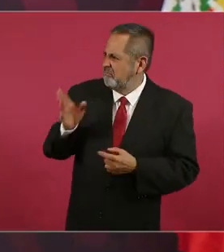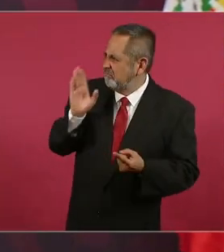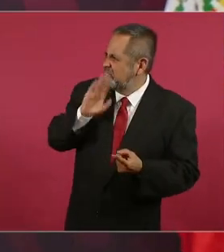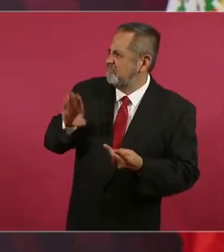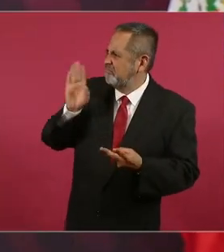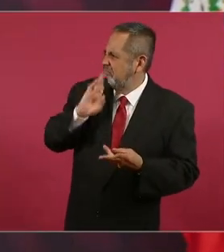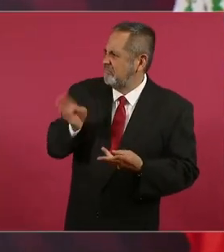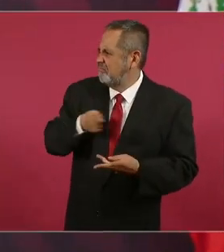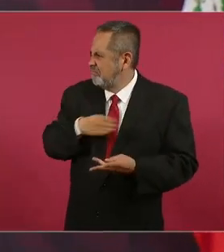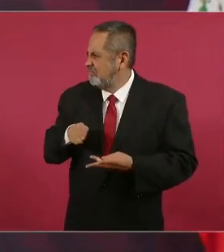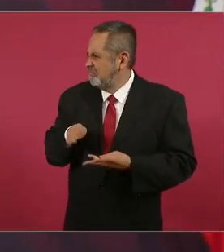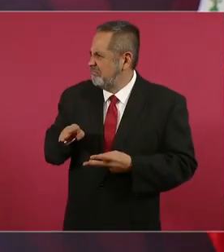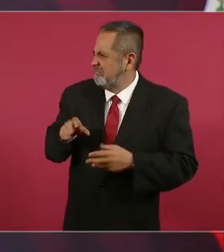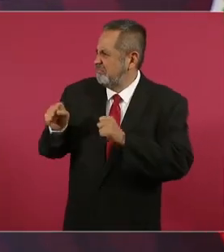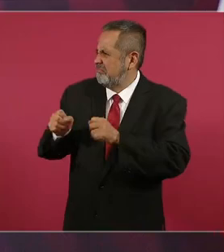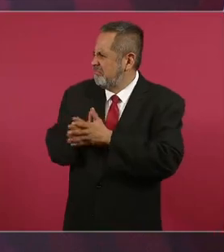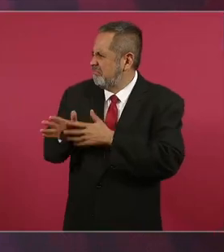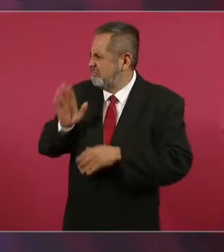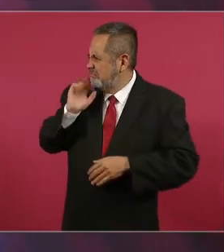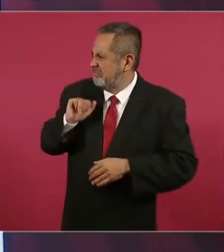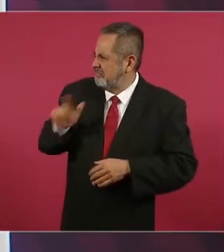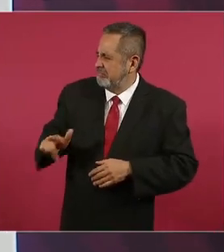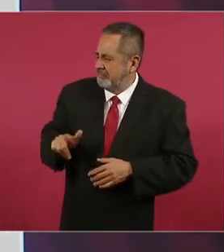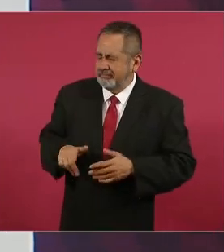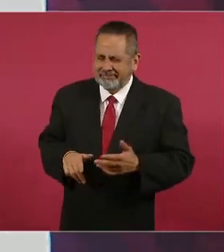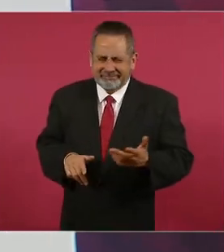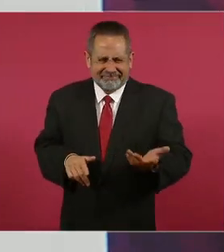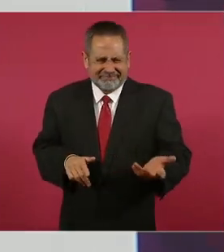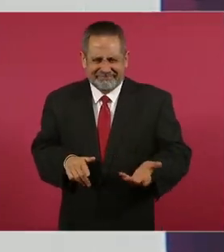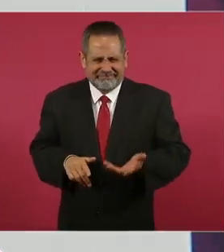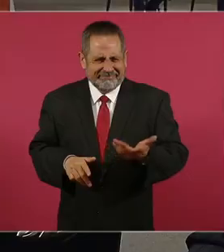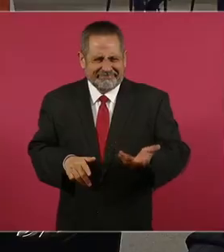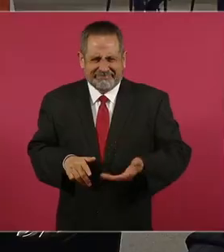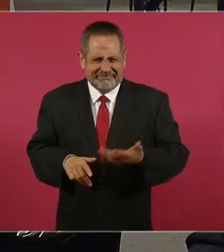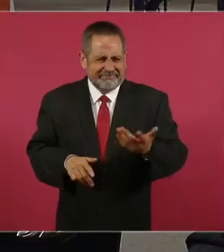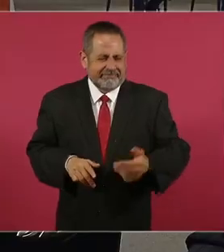política, pero aquí está.